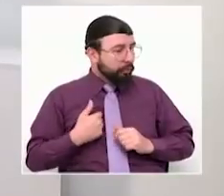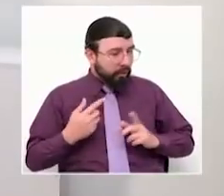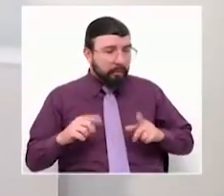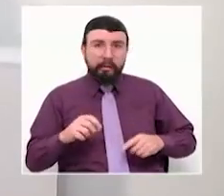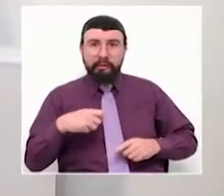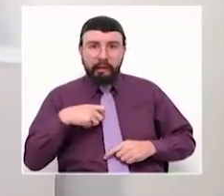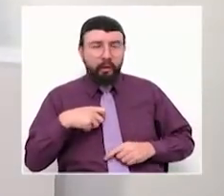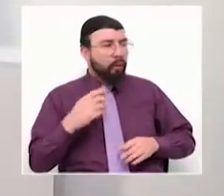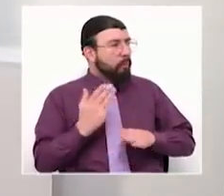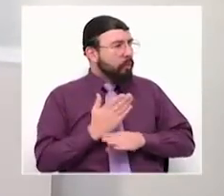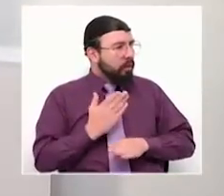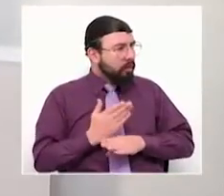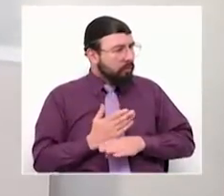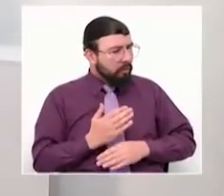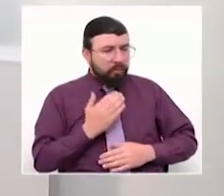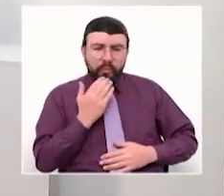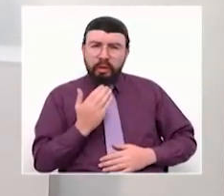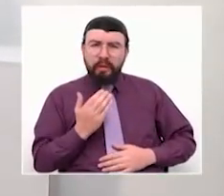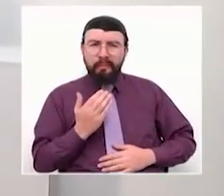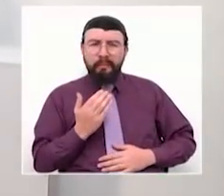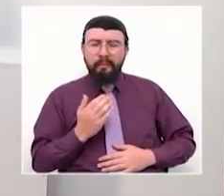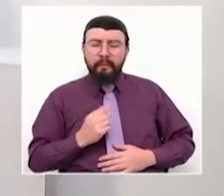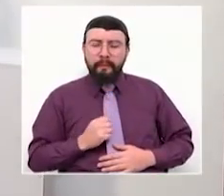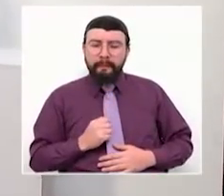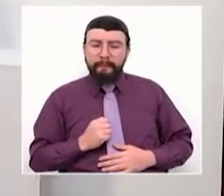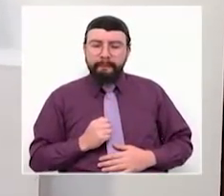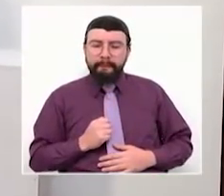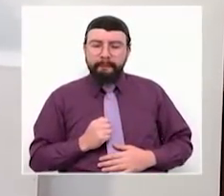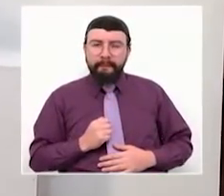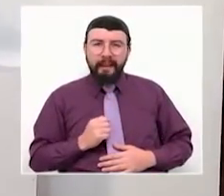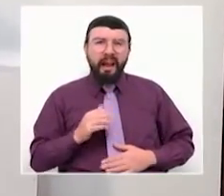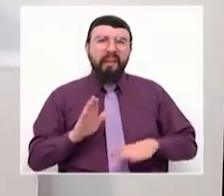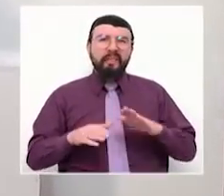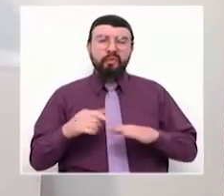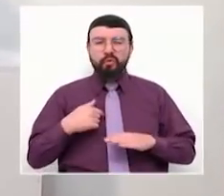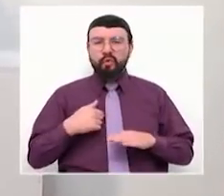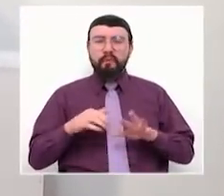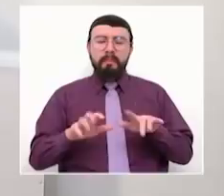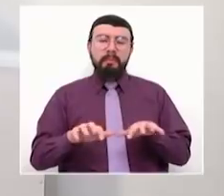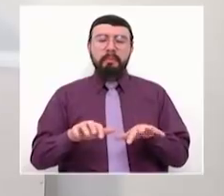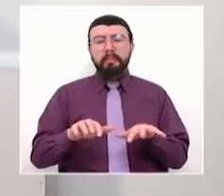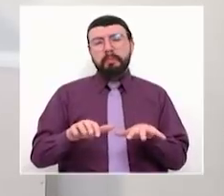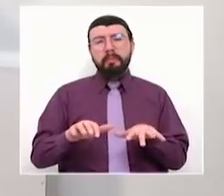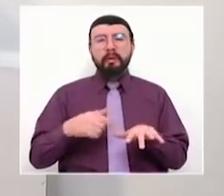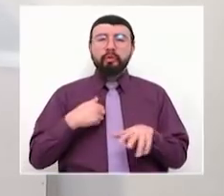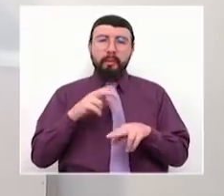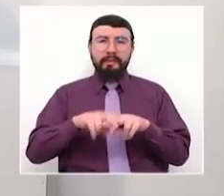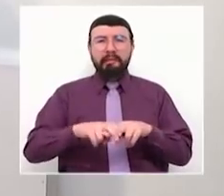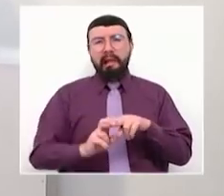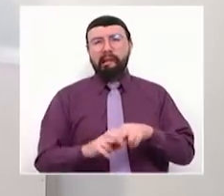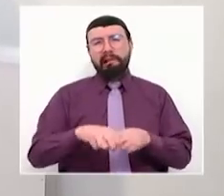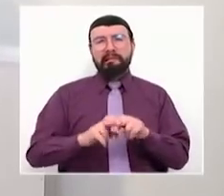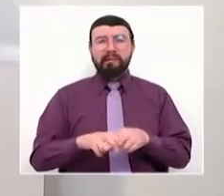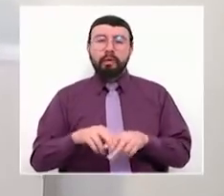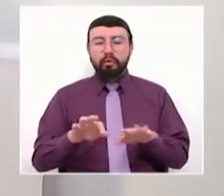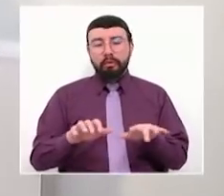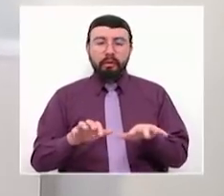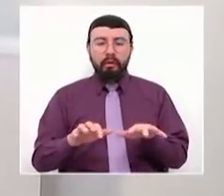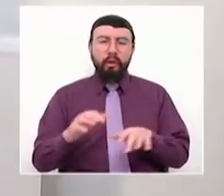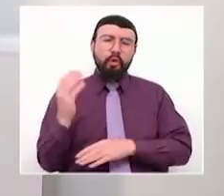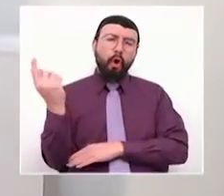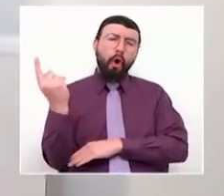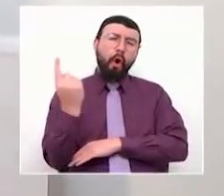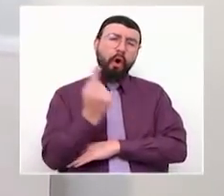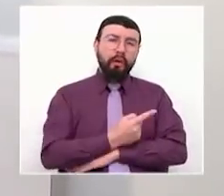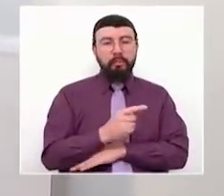problemas de una mala silla en mi oficina. Estoy en el computador todo el día. Ustedes ven que yo soy como medio